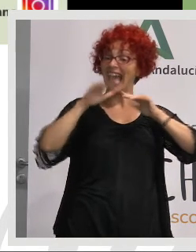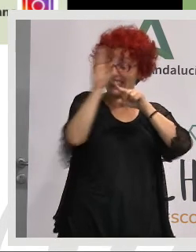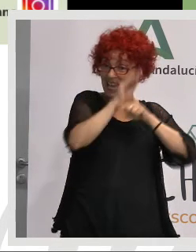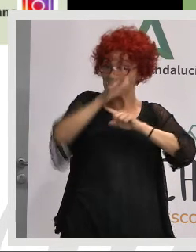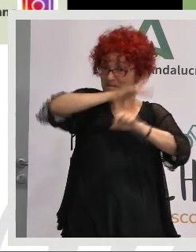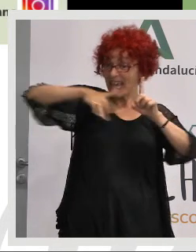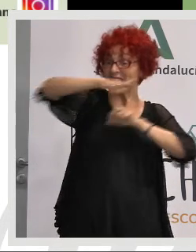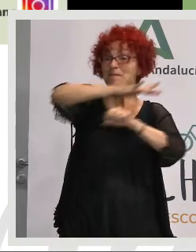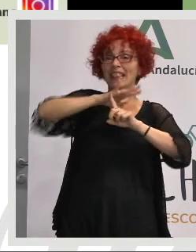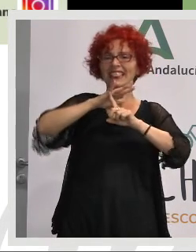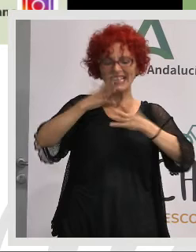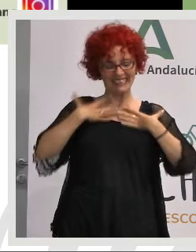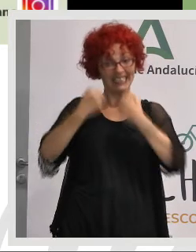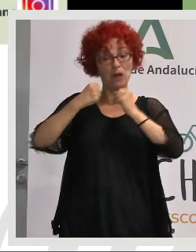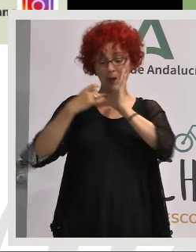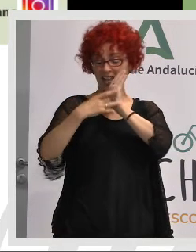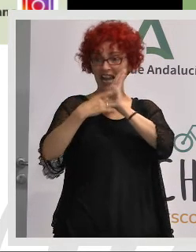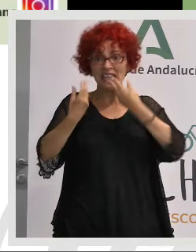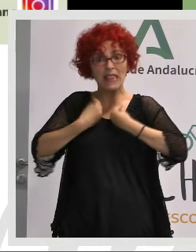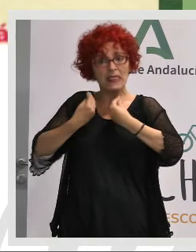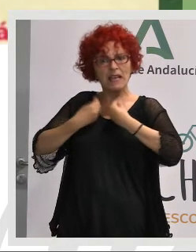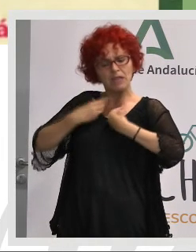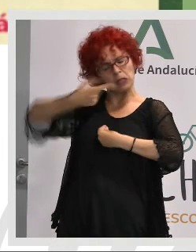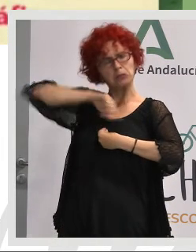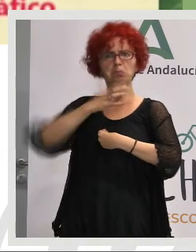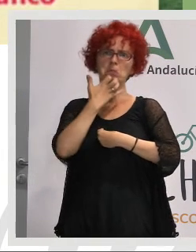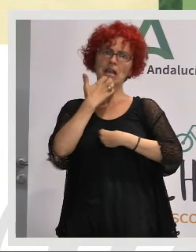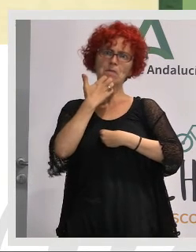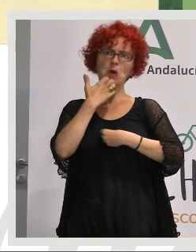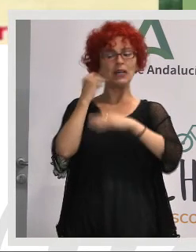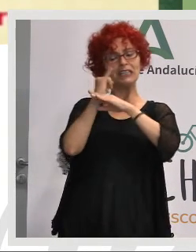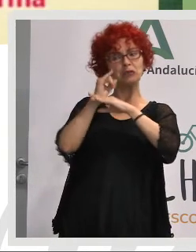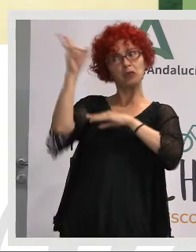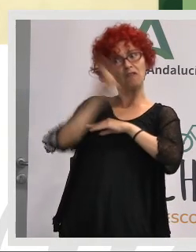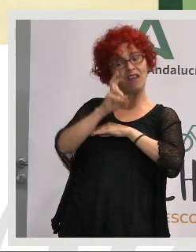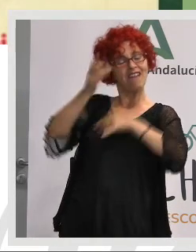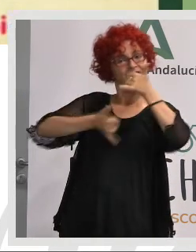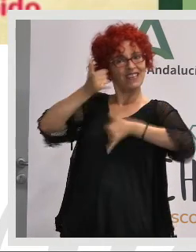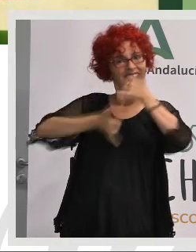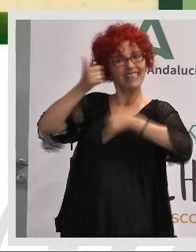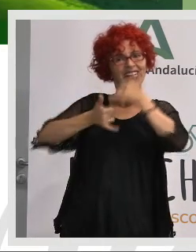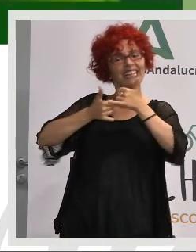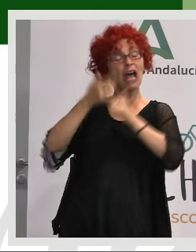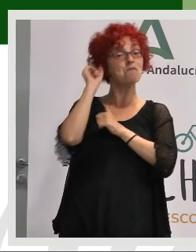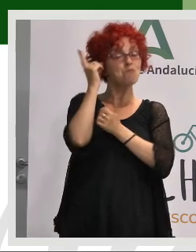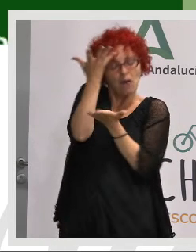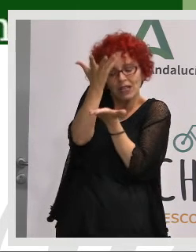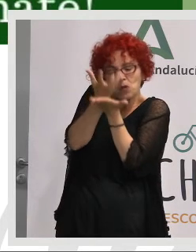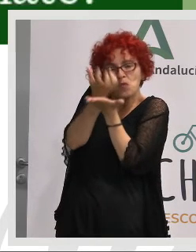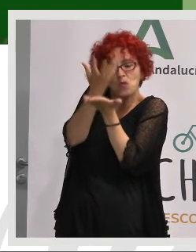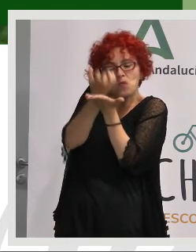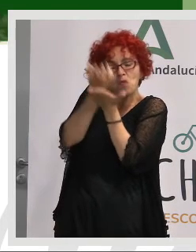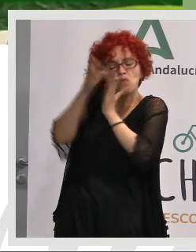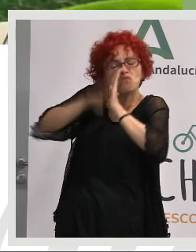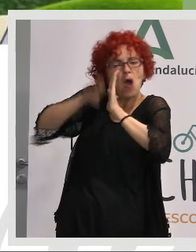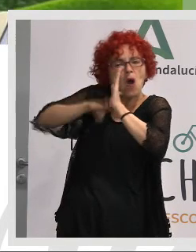pueblo, creando proyectos como Ven en Bici al Instituto, utilización de la aplicación Strava para registrar nuestra